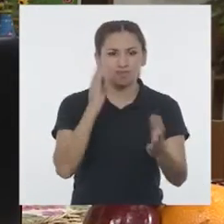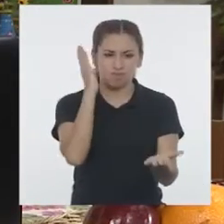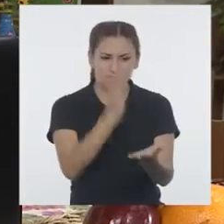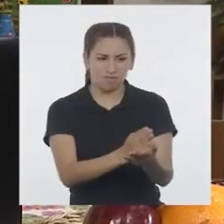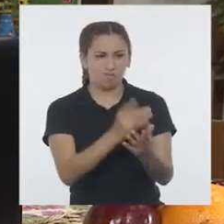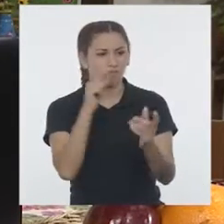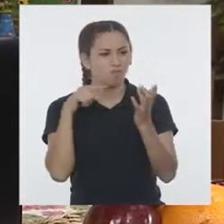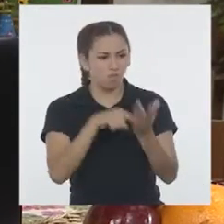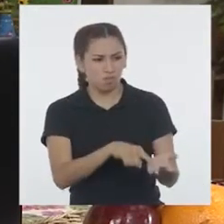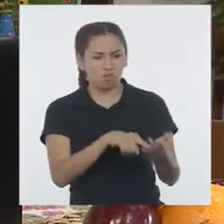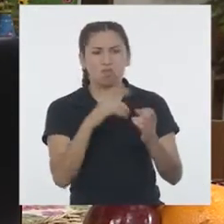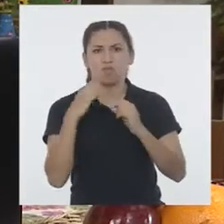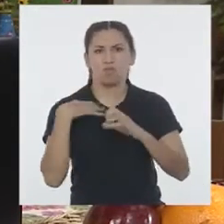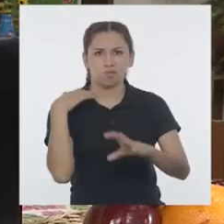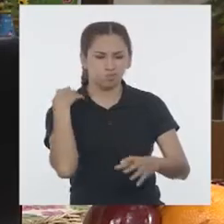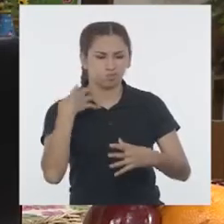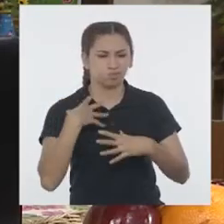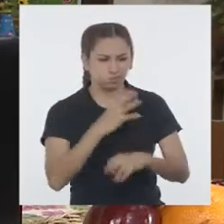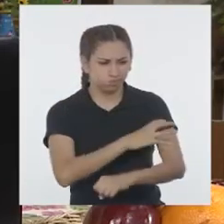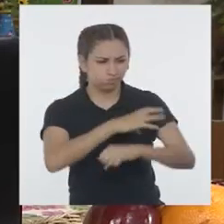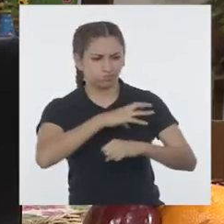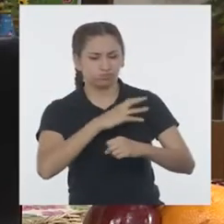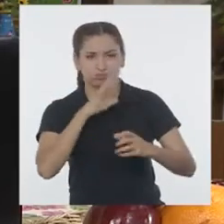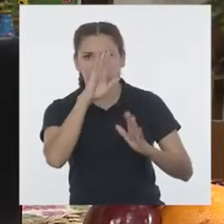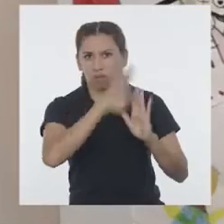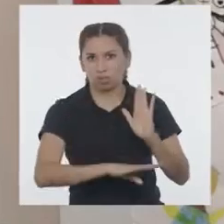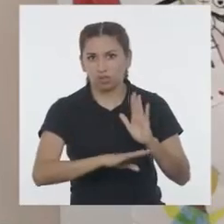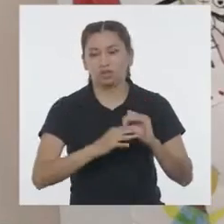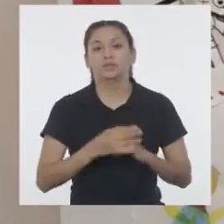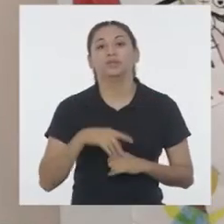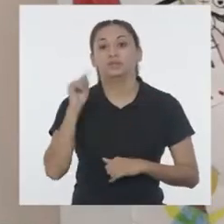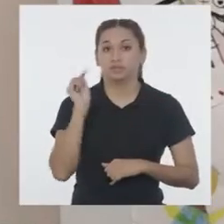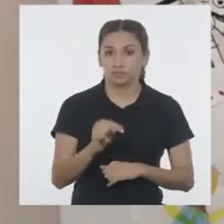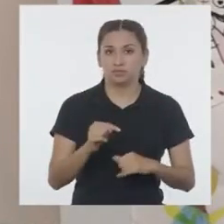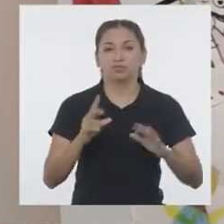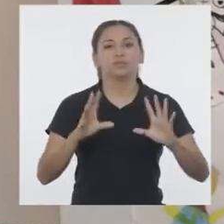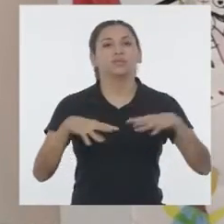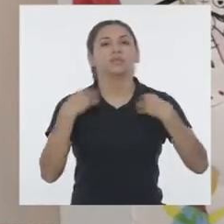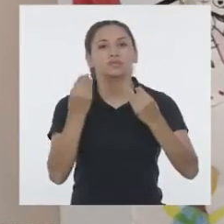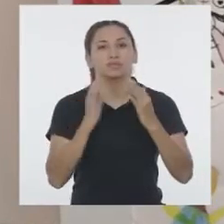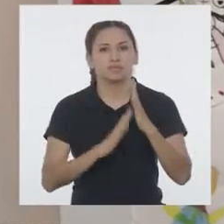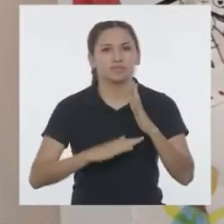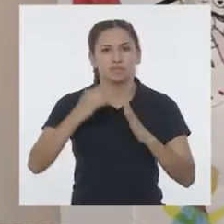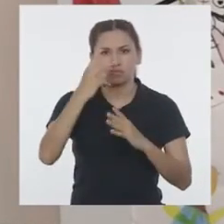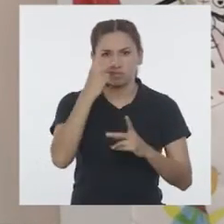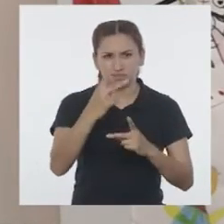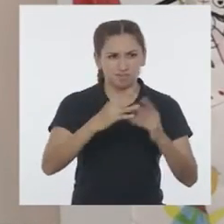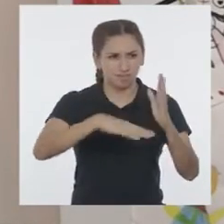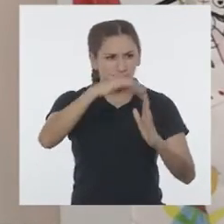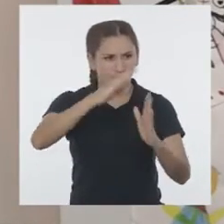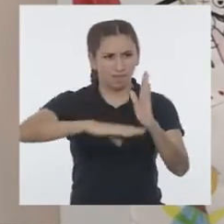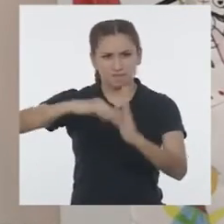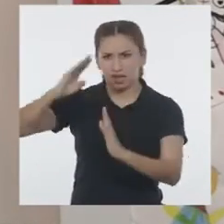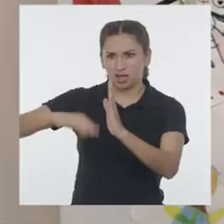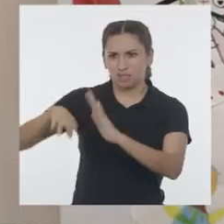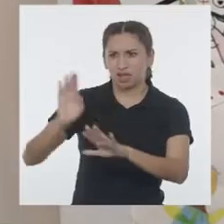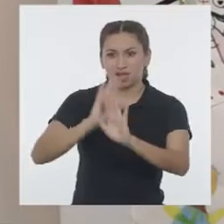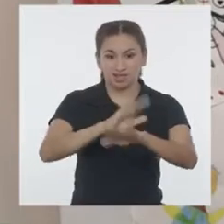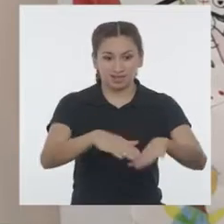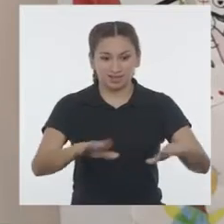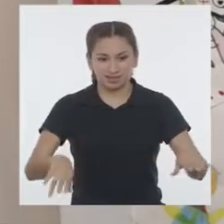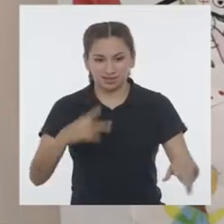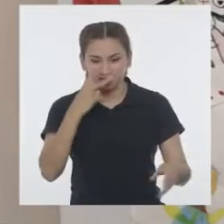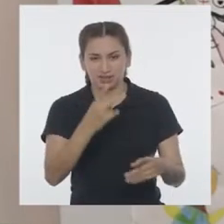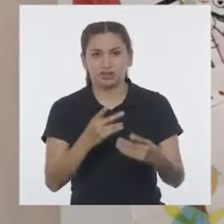corregir, controlar o mostrar poder hacia los demás. Esta se hace con mayor frecuencia hacia las